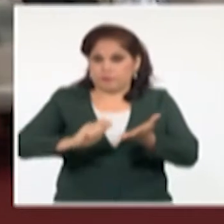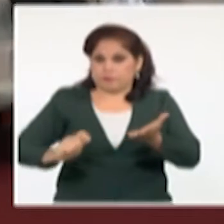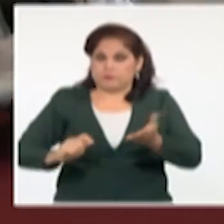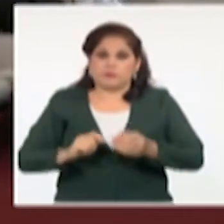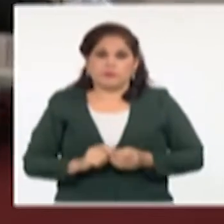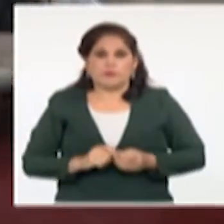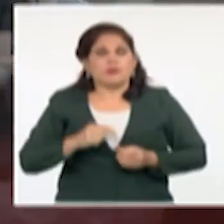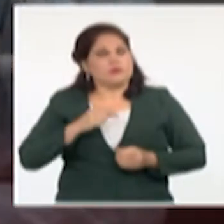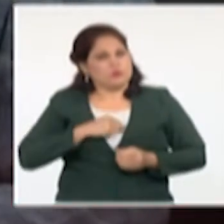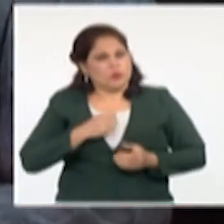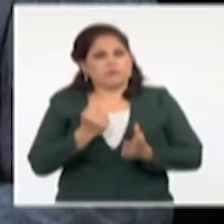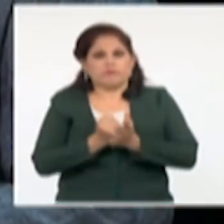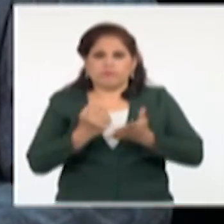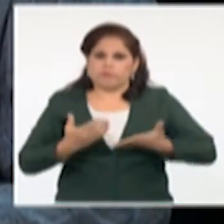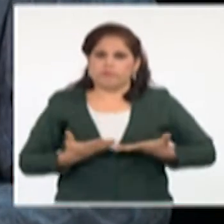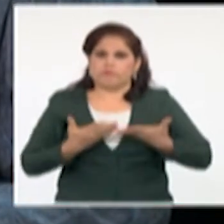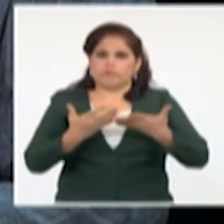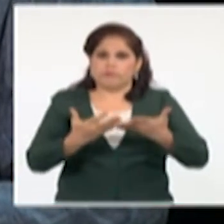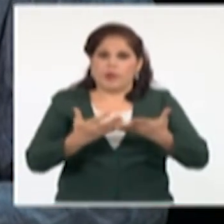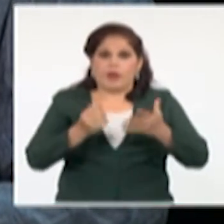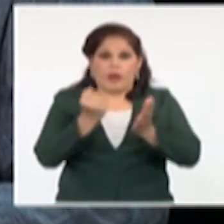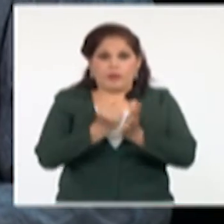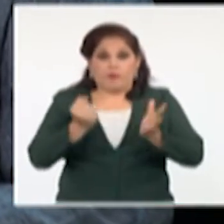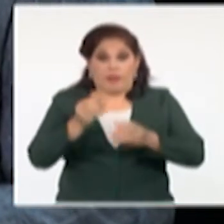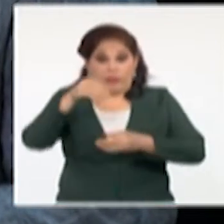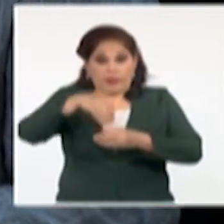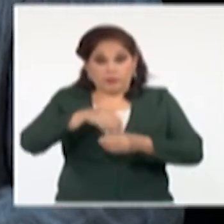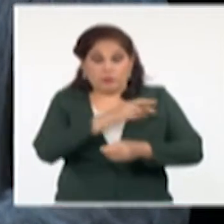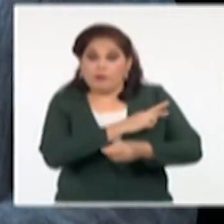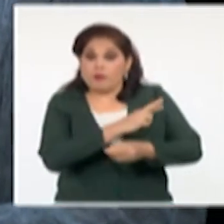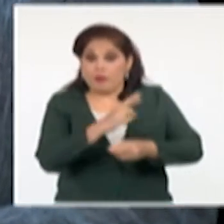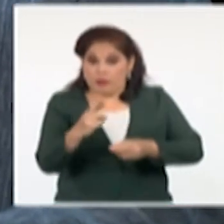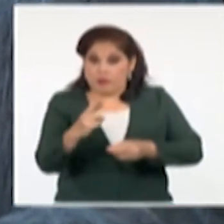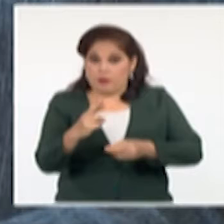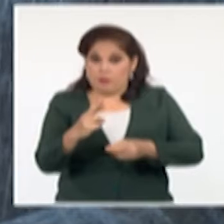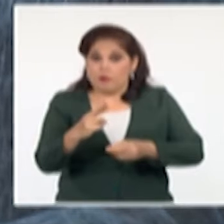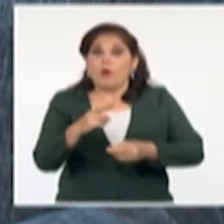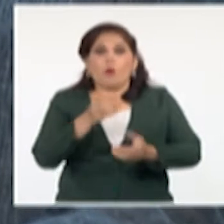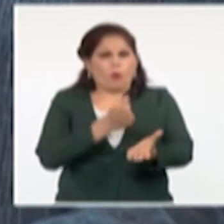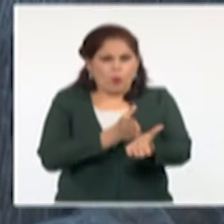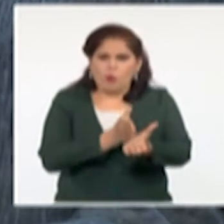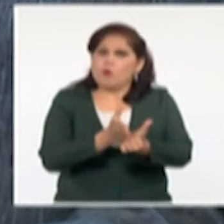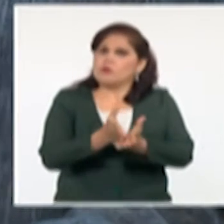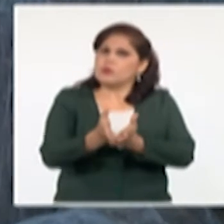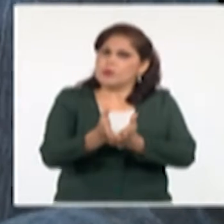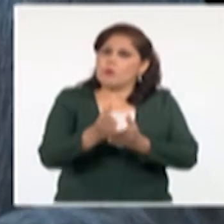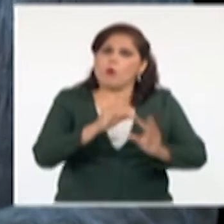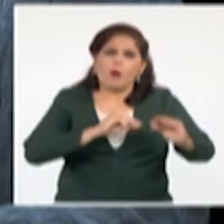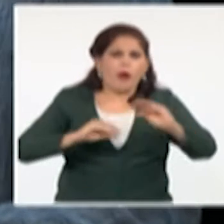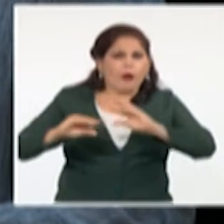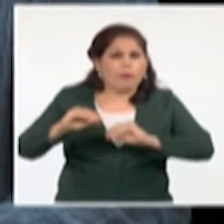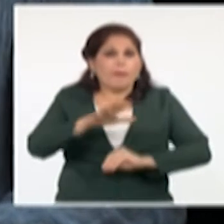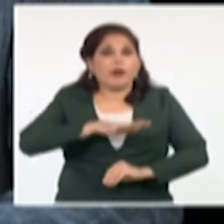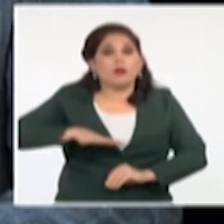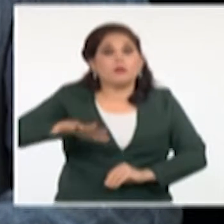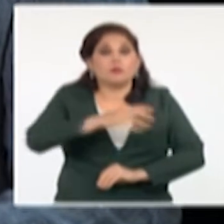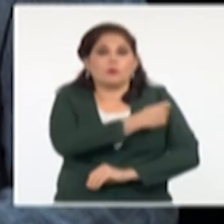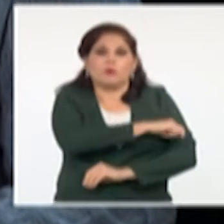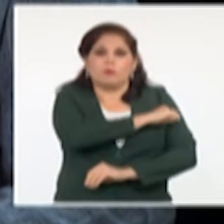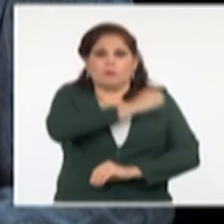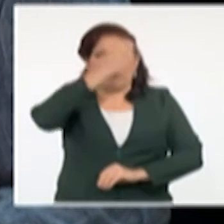Me honra ratificarles hoy que dentro de la revolución sigue existiendo espacio para todo y para